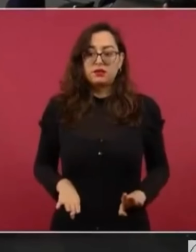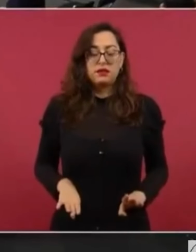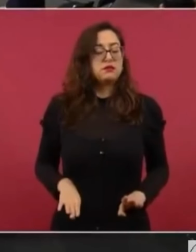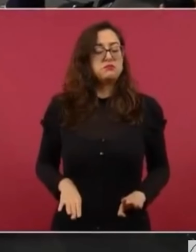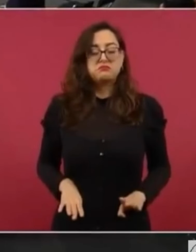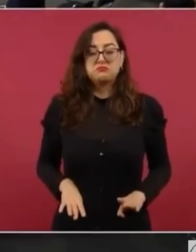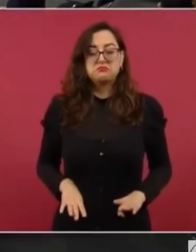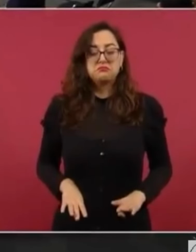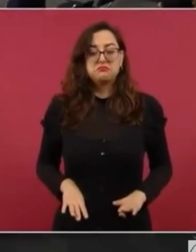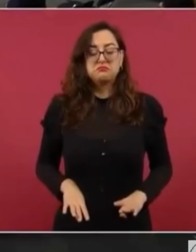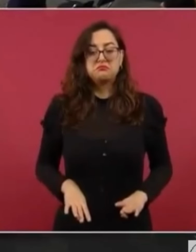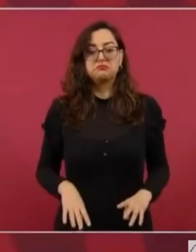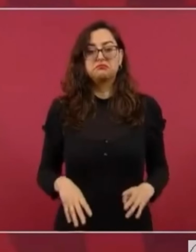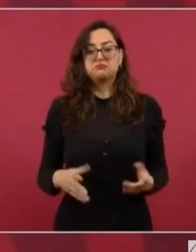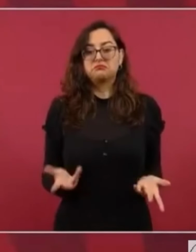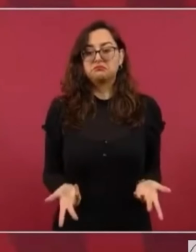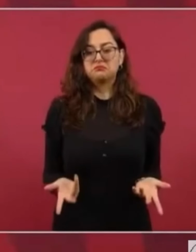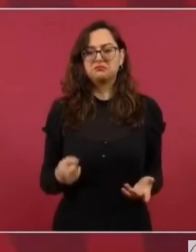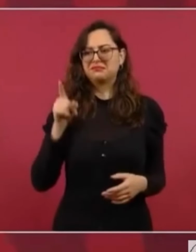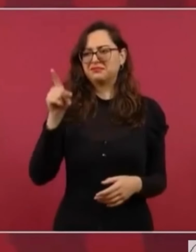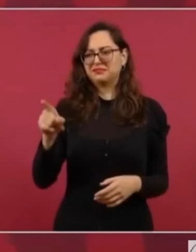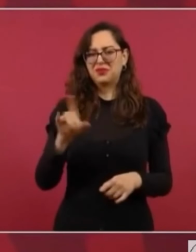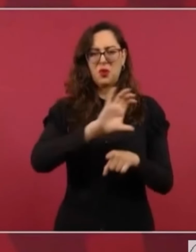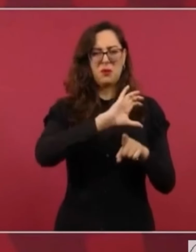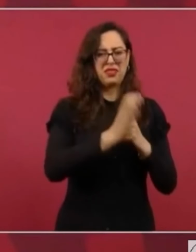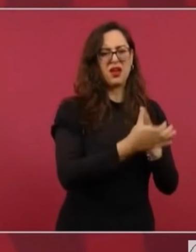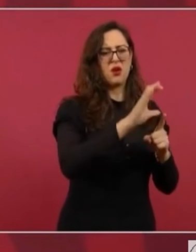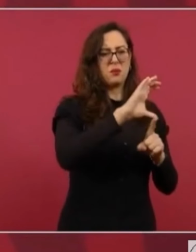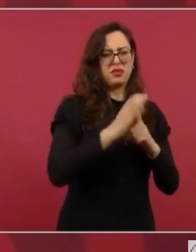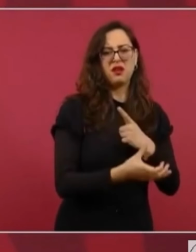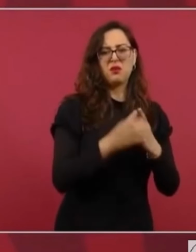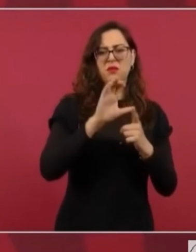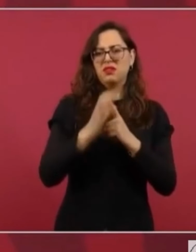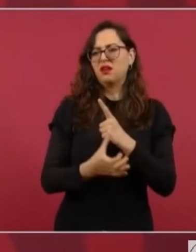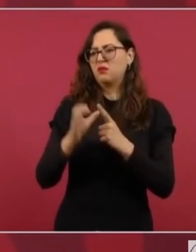un sinnúmero